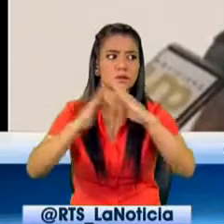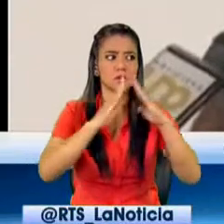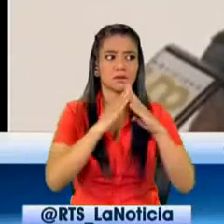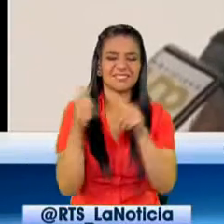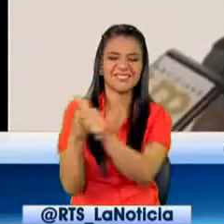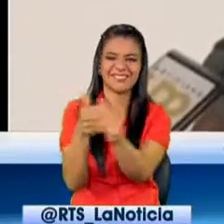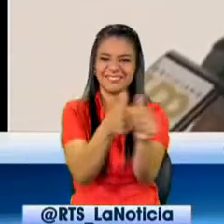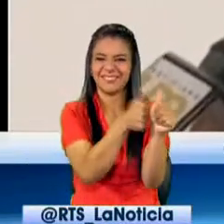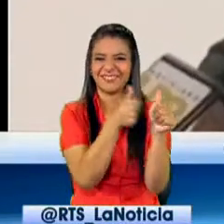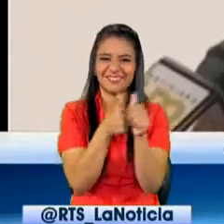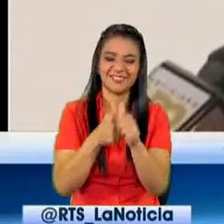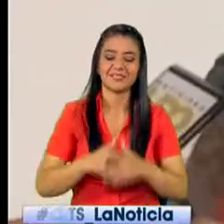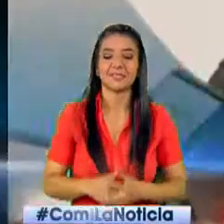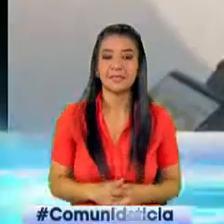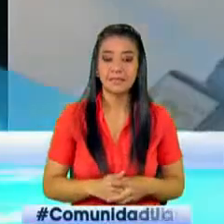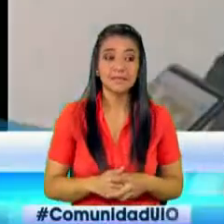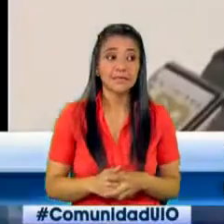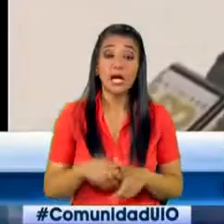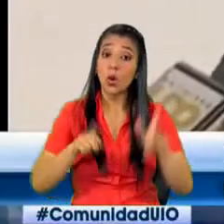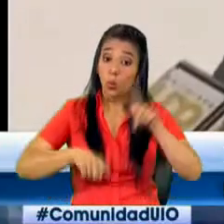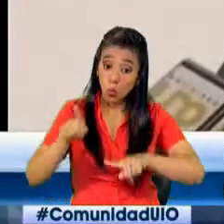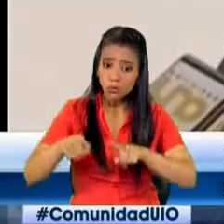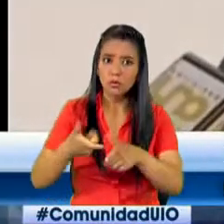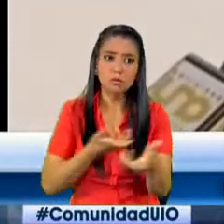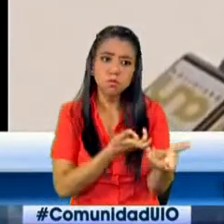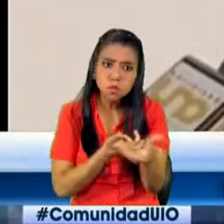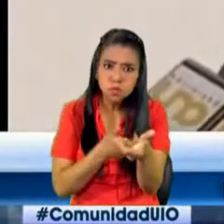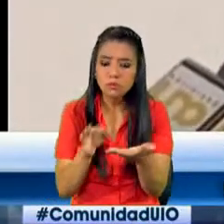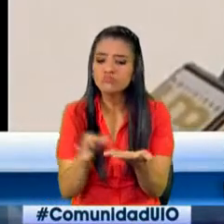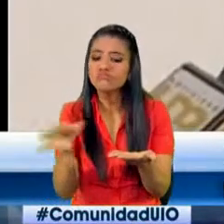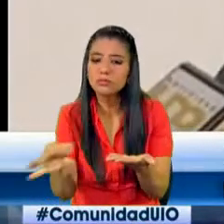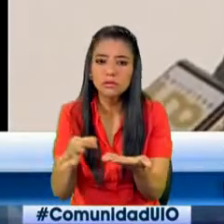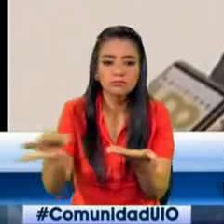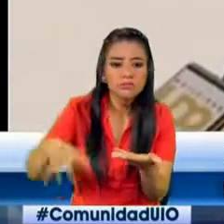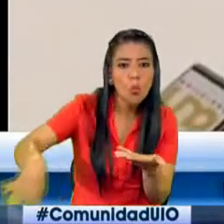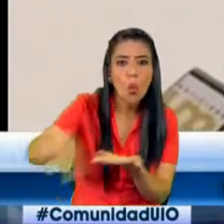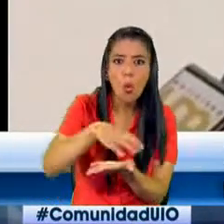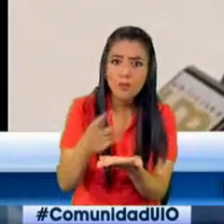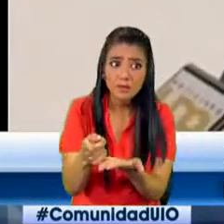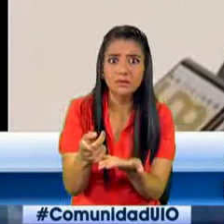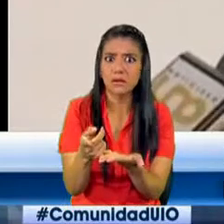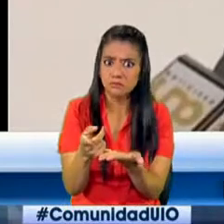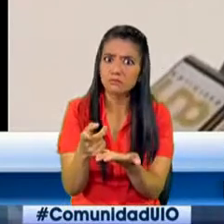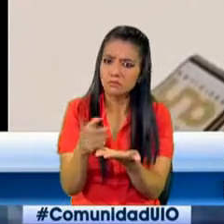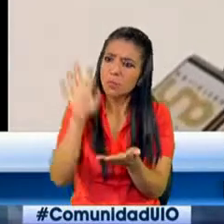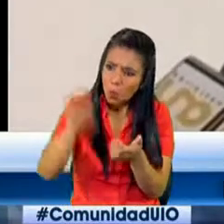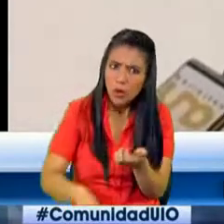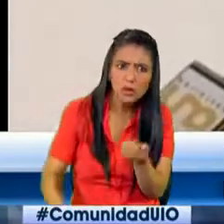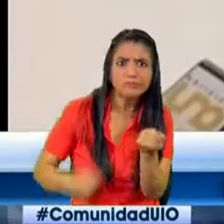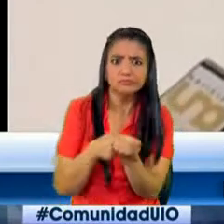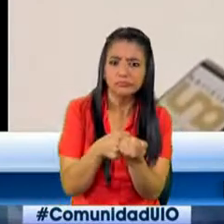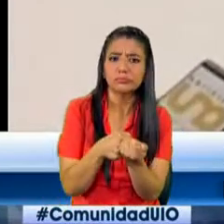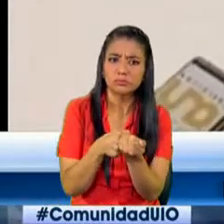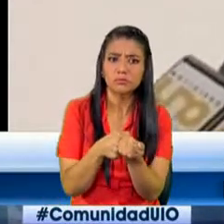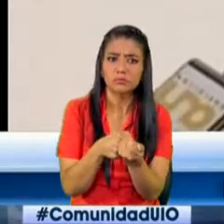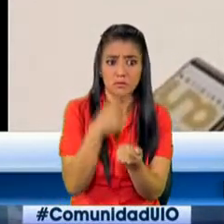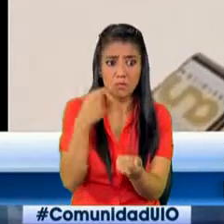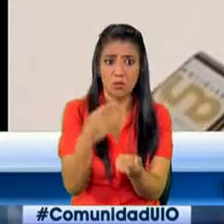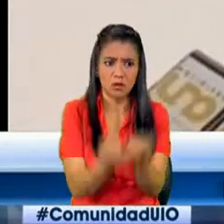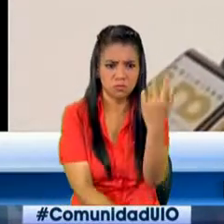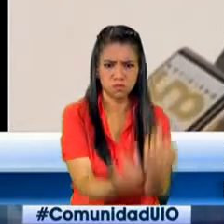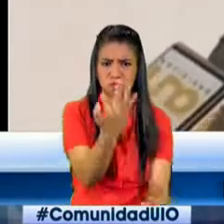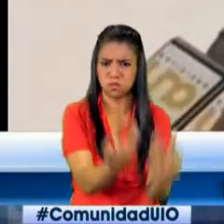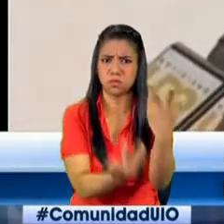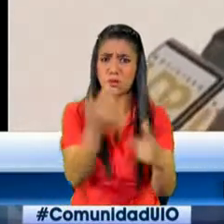Que hay la necesidad de que otros cuerpos de bomberos de la provincia que no estén sufriendo estos embates